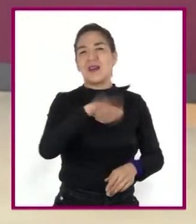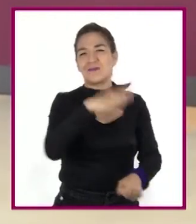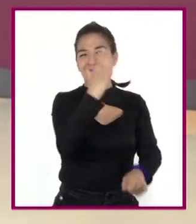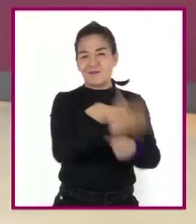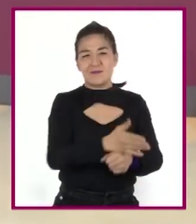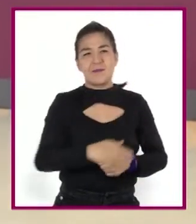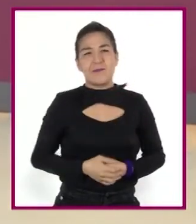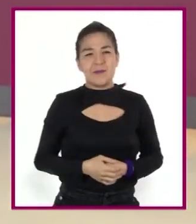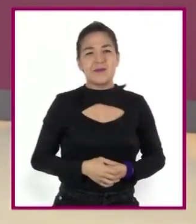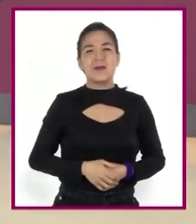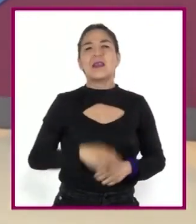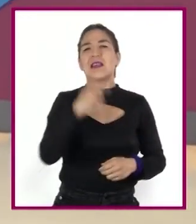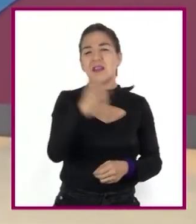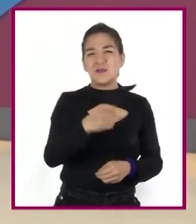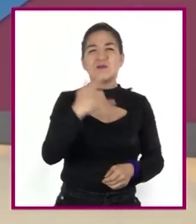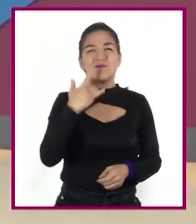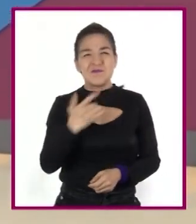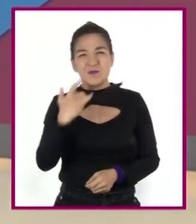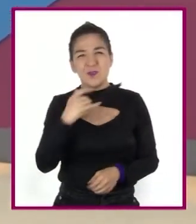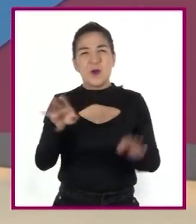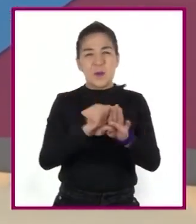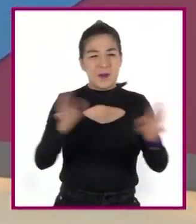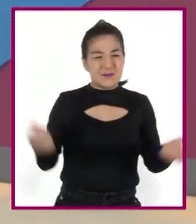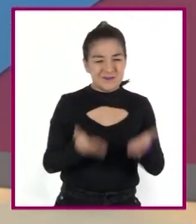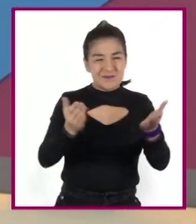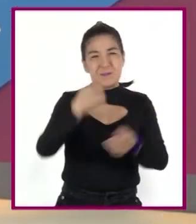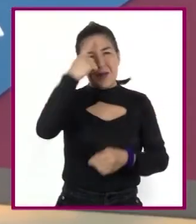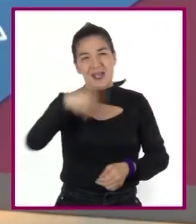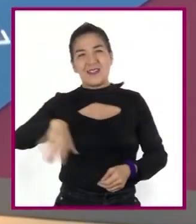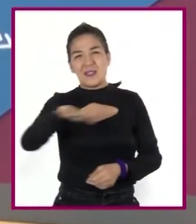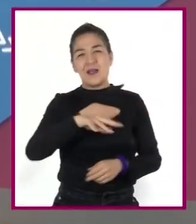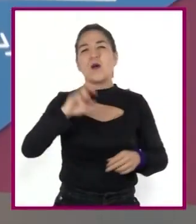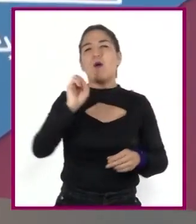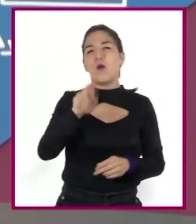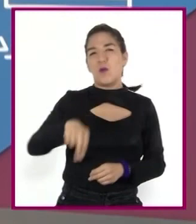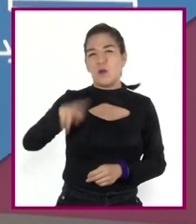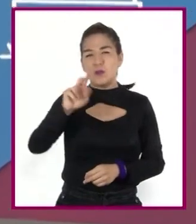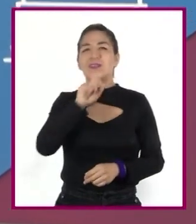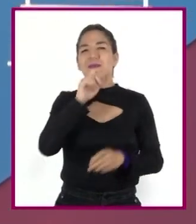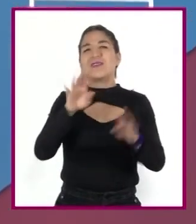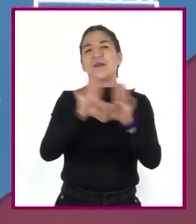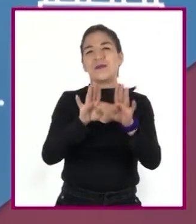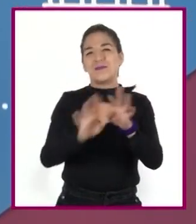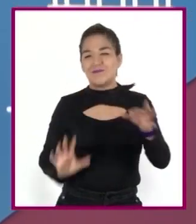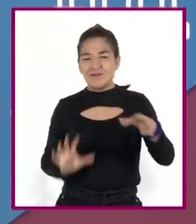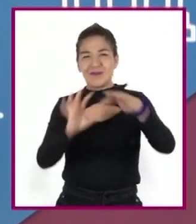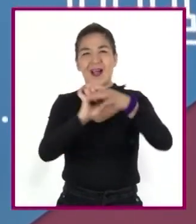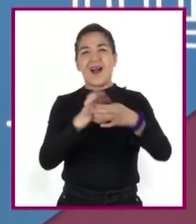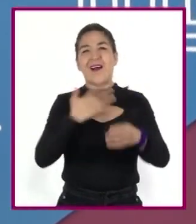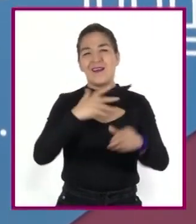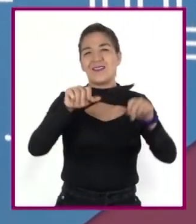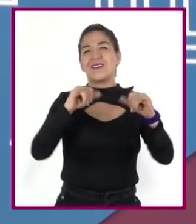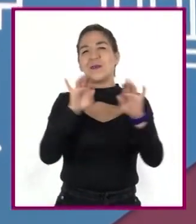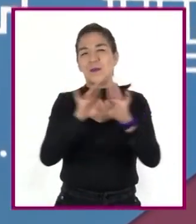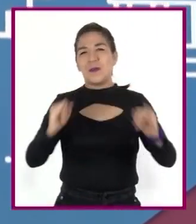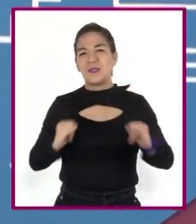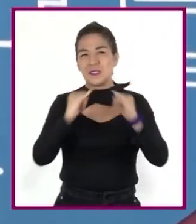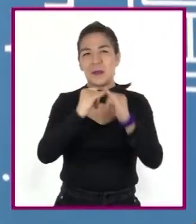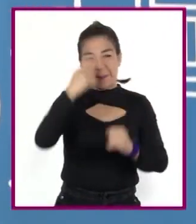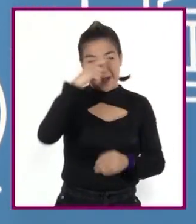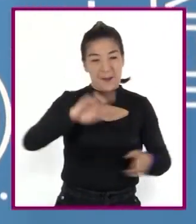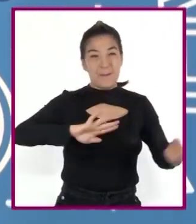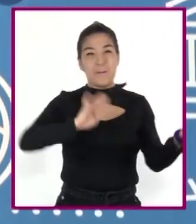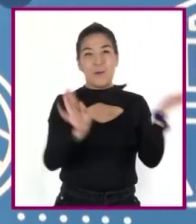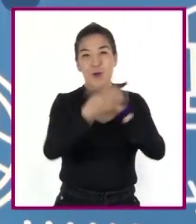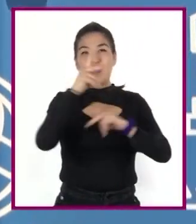esfuerzos emprendidos por la Organización de las Naciones Unidas y sus organismos para establecer un mundo de paz, esta